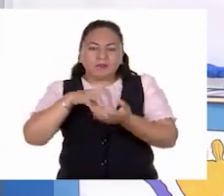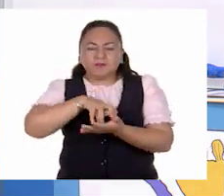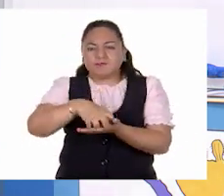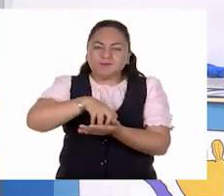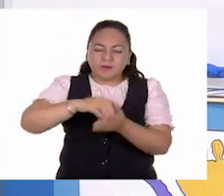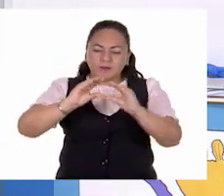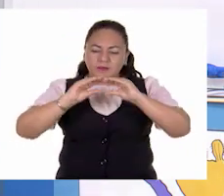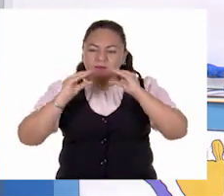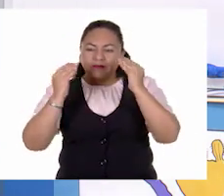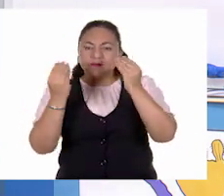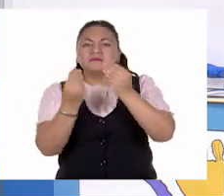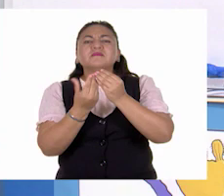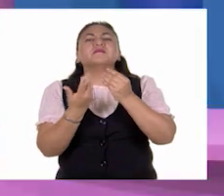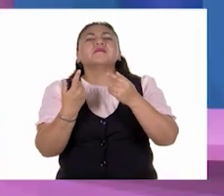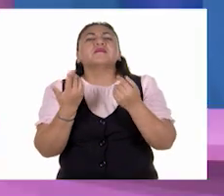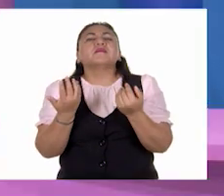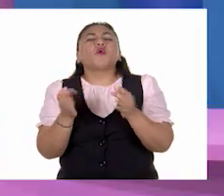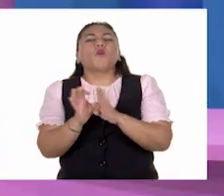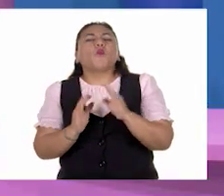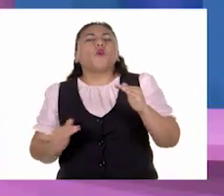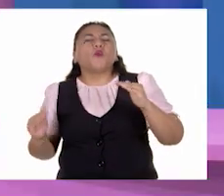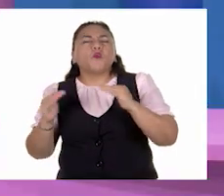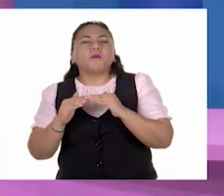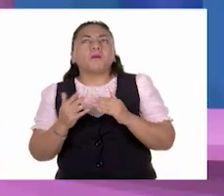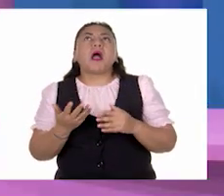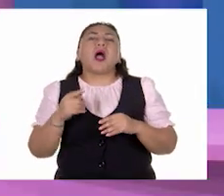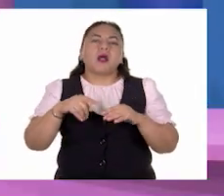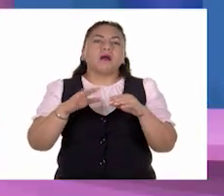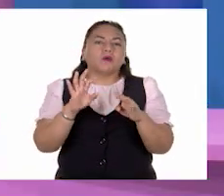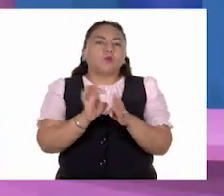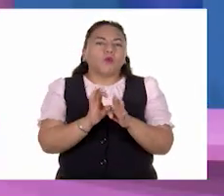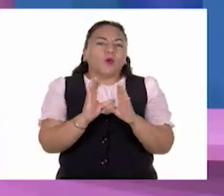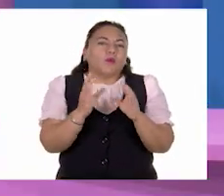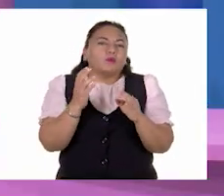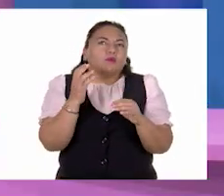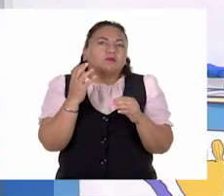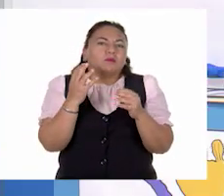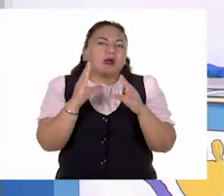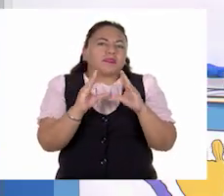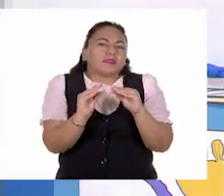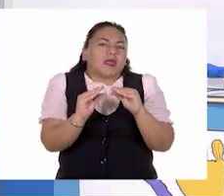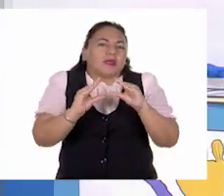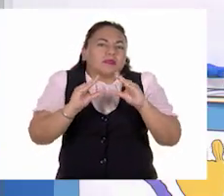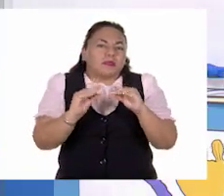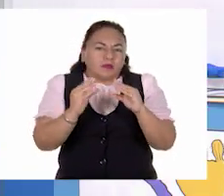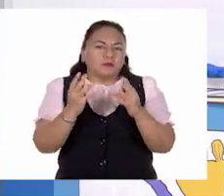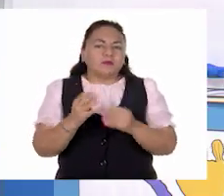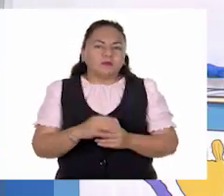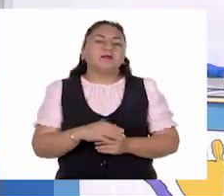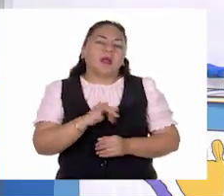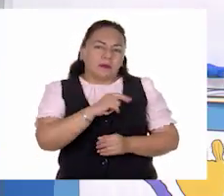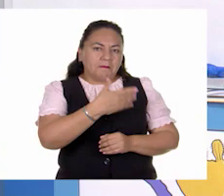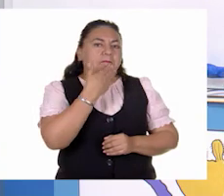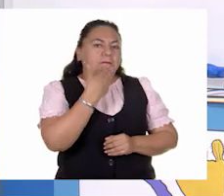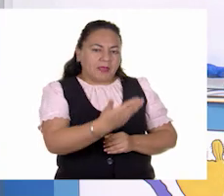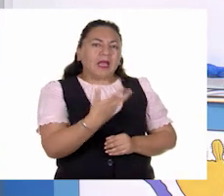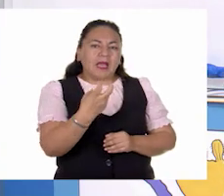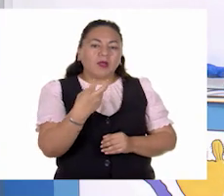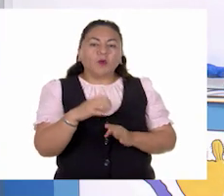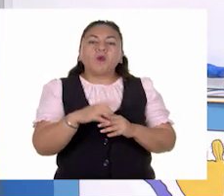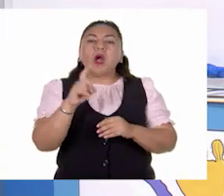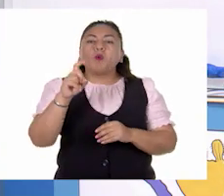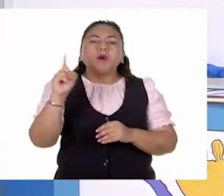el resto de la leche? Bueno, pues es como más espesa. Muy buena elección de palabra.